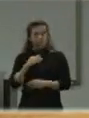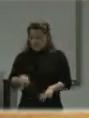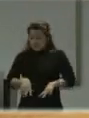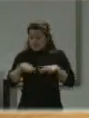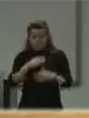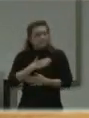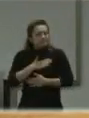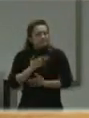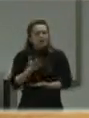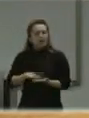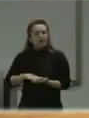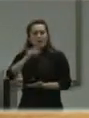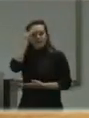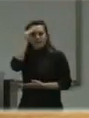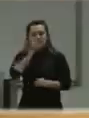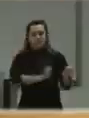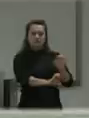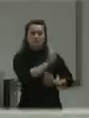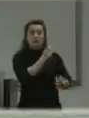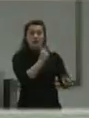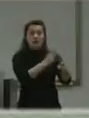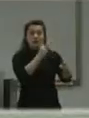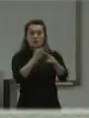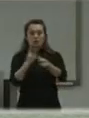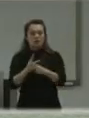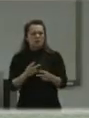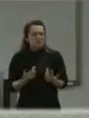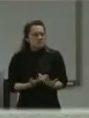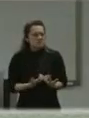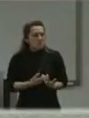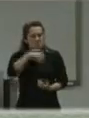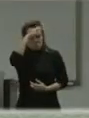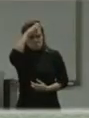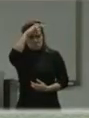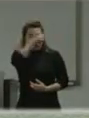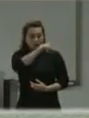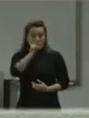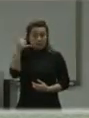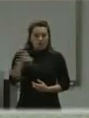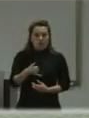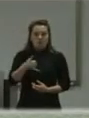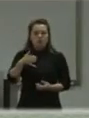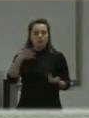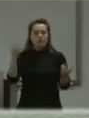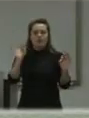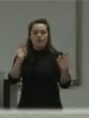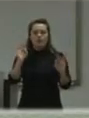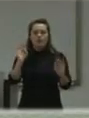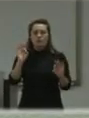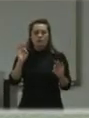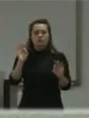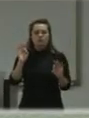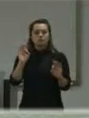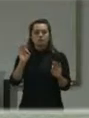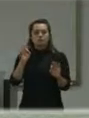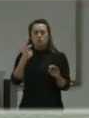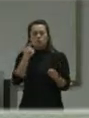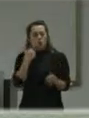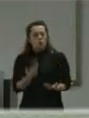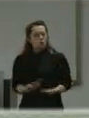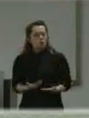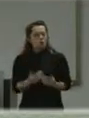vida es aprenderse a defender de los peligros que pueden ofrecer una violación sexual o también verificar tan